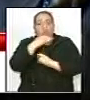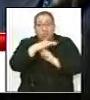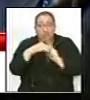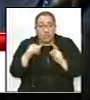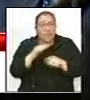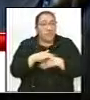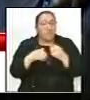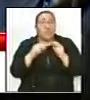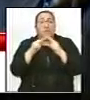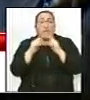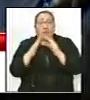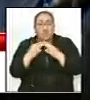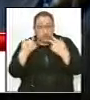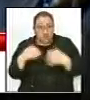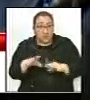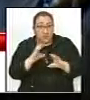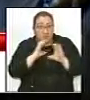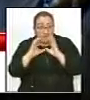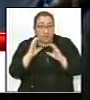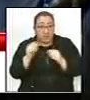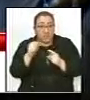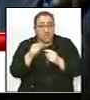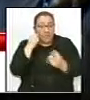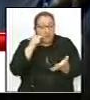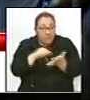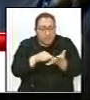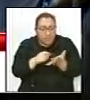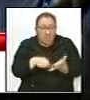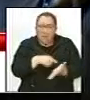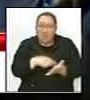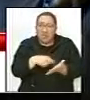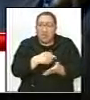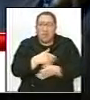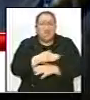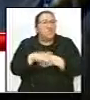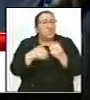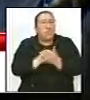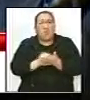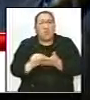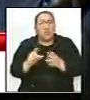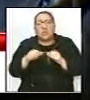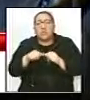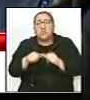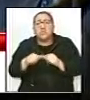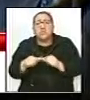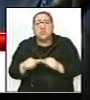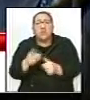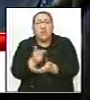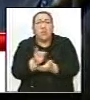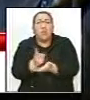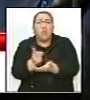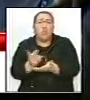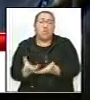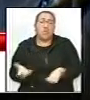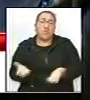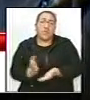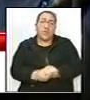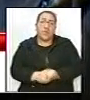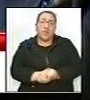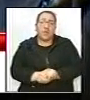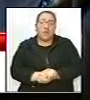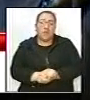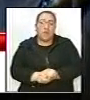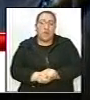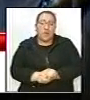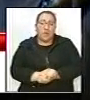con vivienda, para que esta observación sea levantada? ¿Acaso contrario, esto se van a dejar de ingresar al país más de 200 millones de soles,